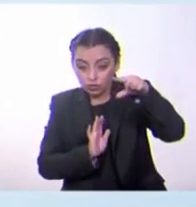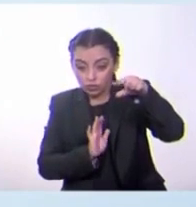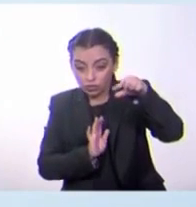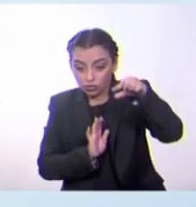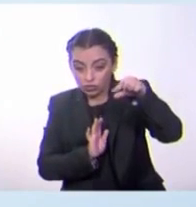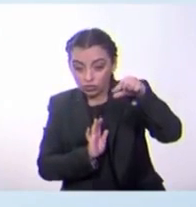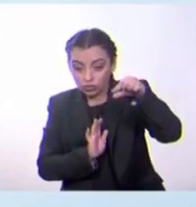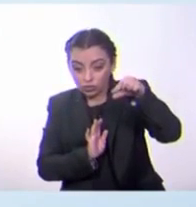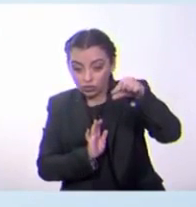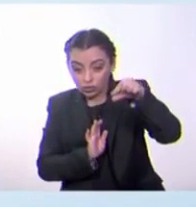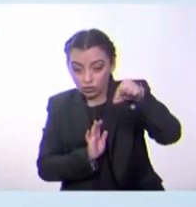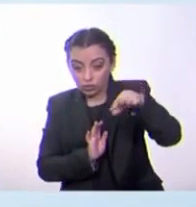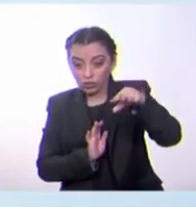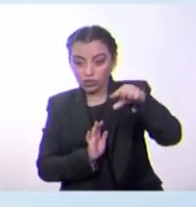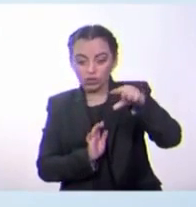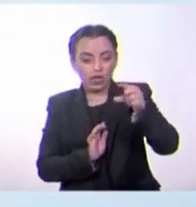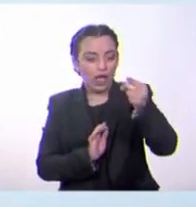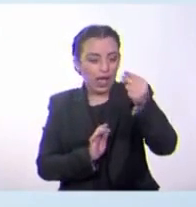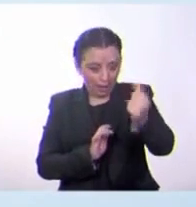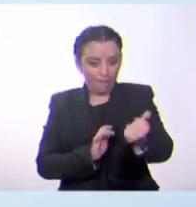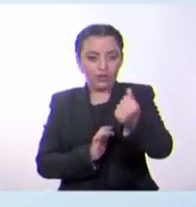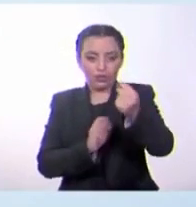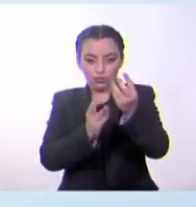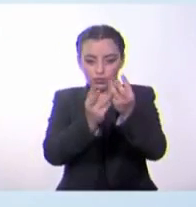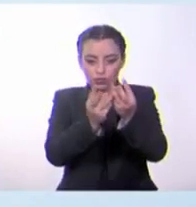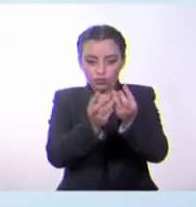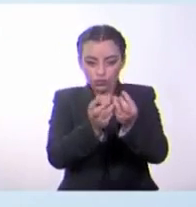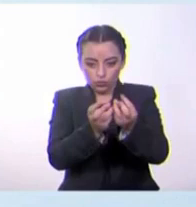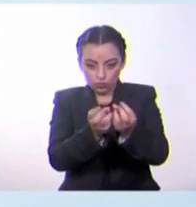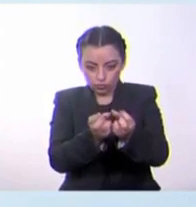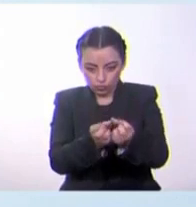Es casi inmediato. Repitámoslo.